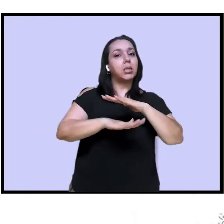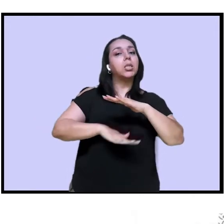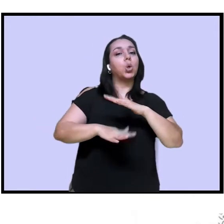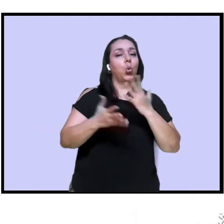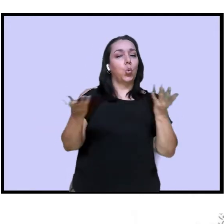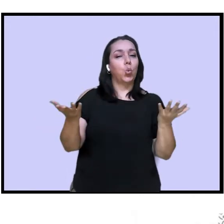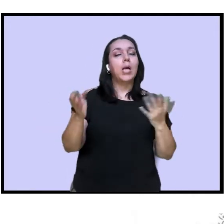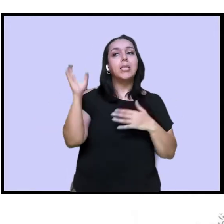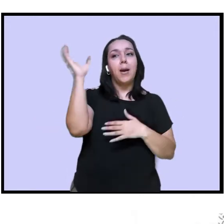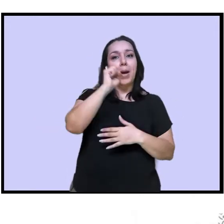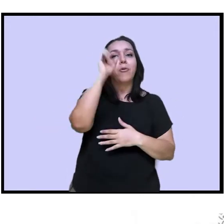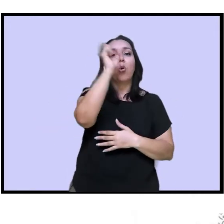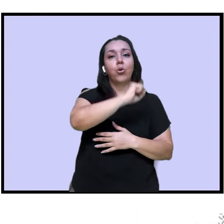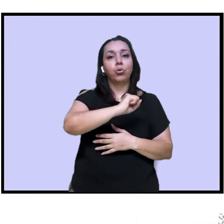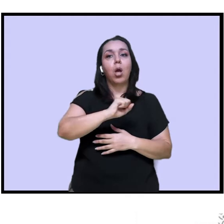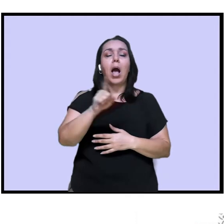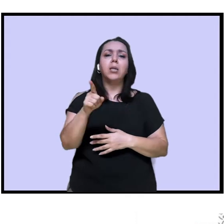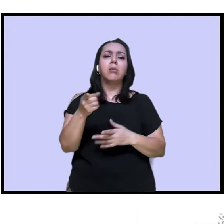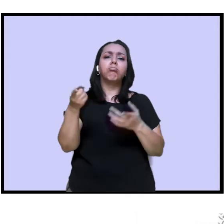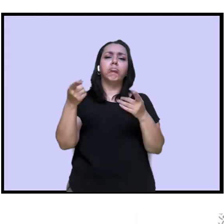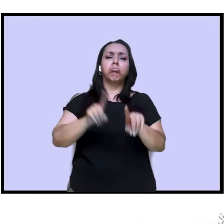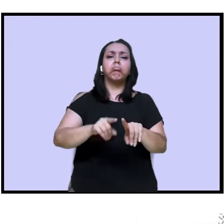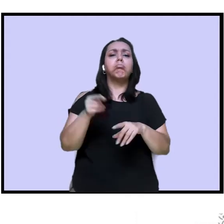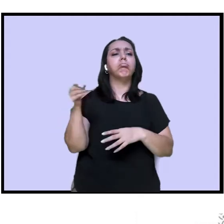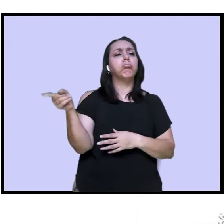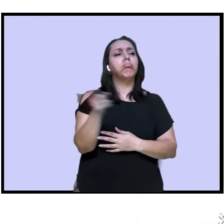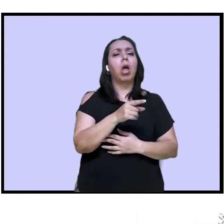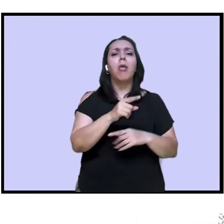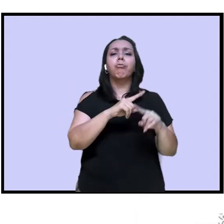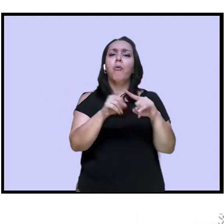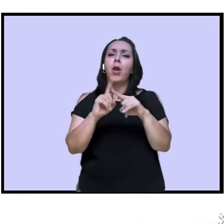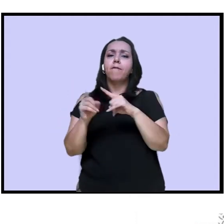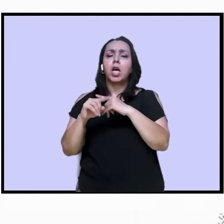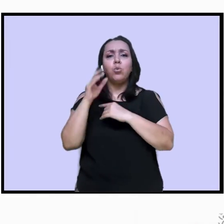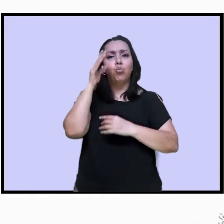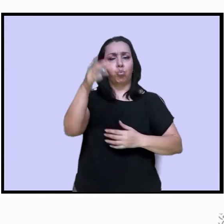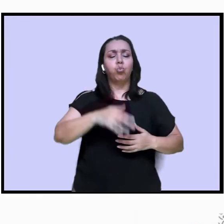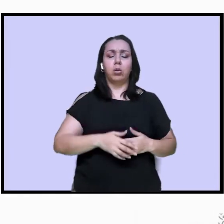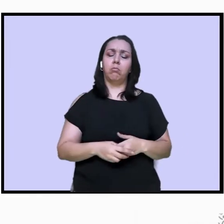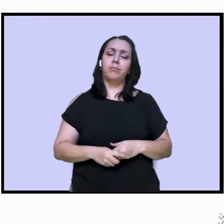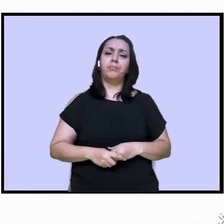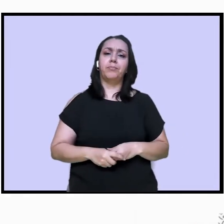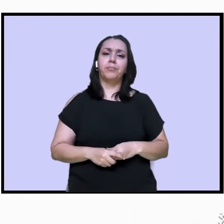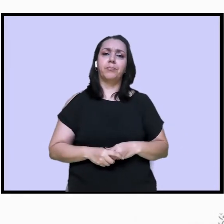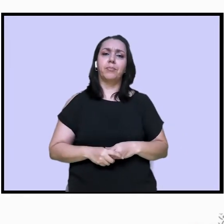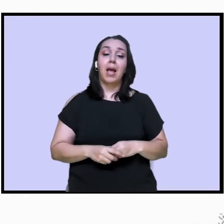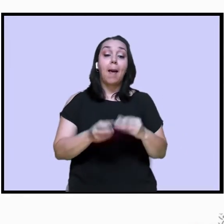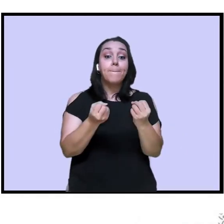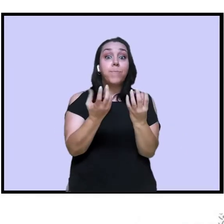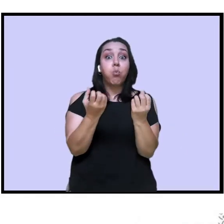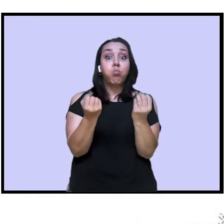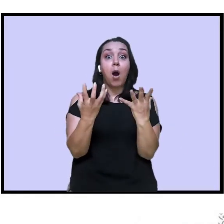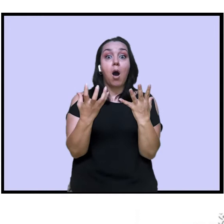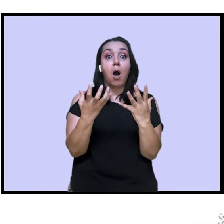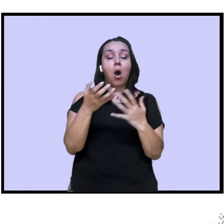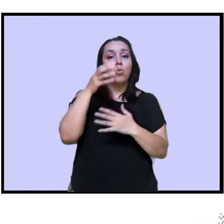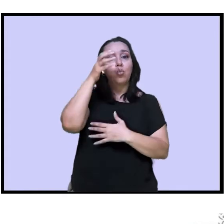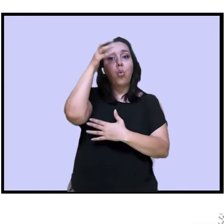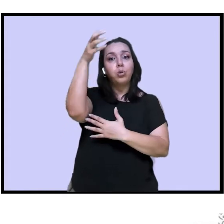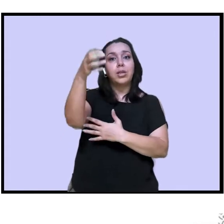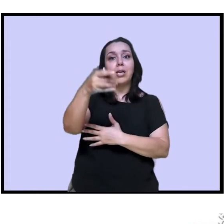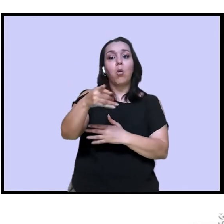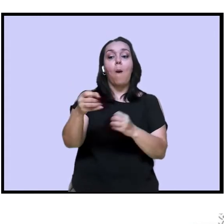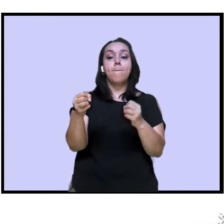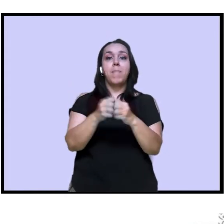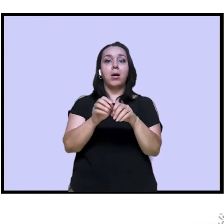muy básico, nada más es reconocer si efectivamente hay variedad cultural. La pluriculturalidad